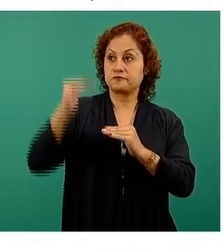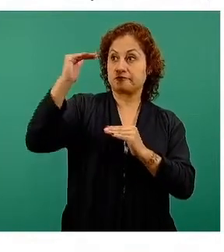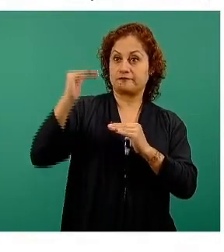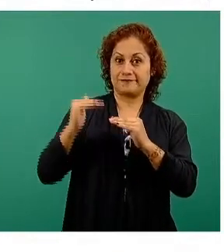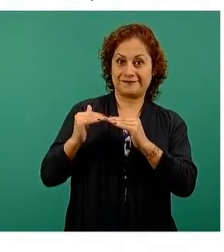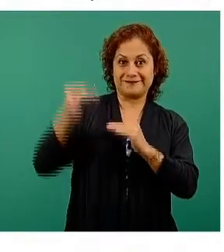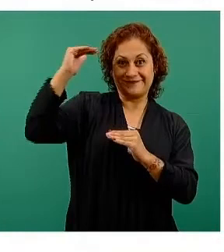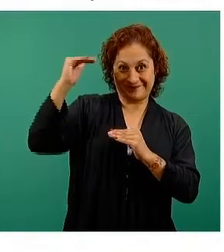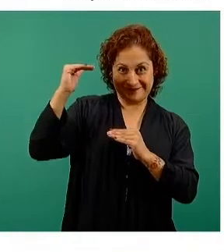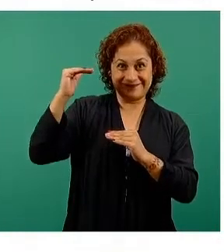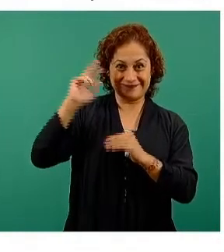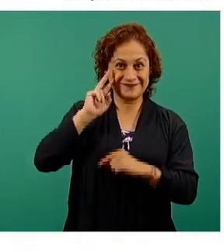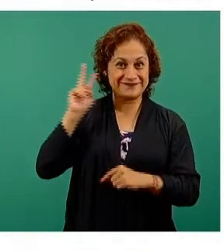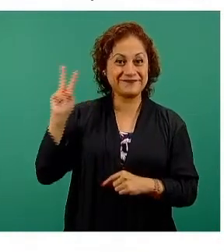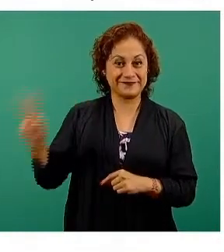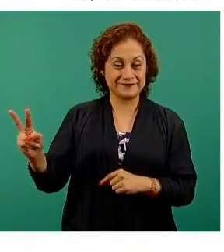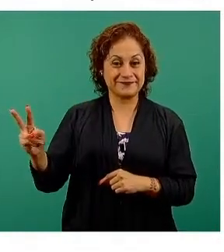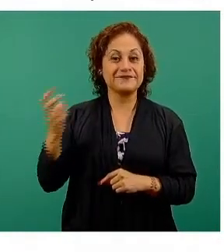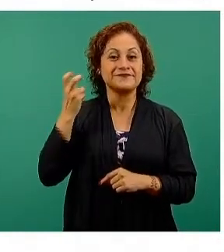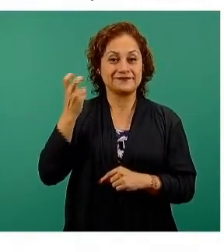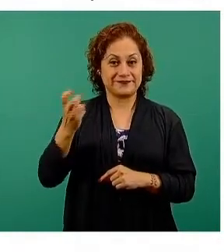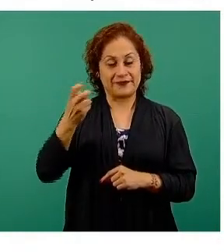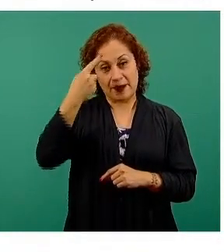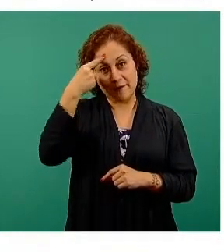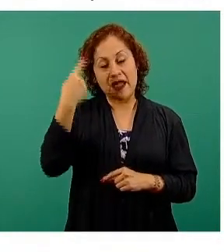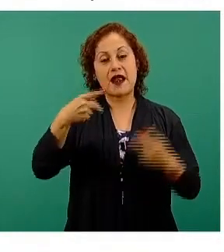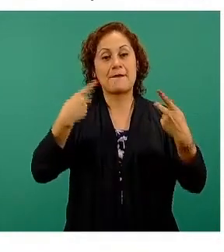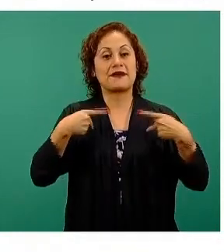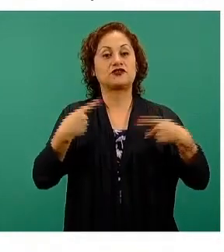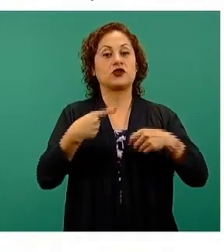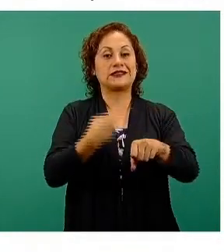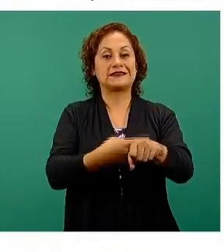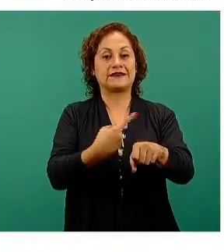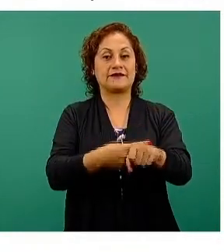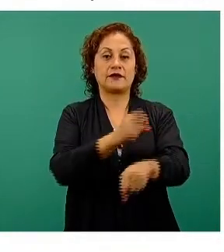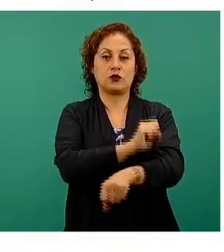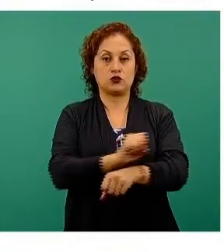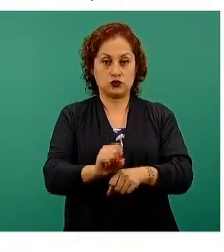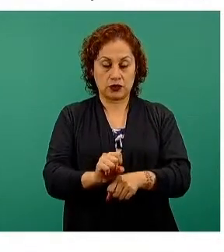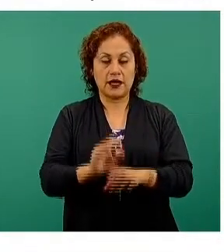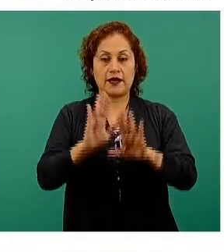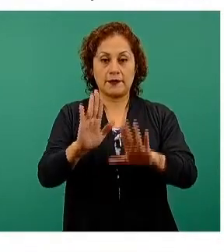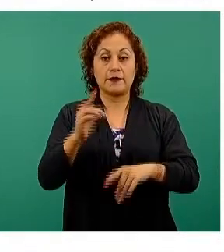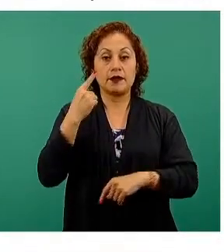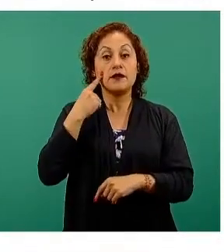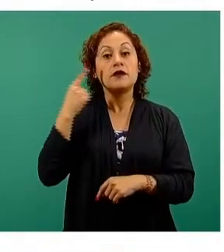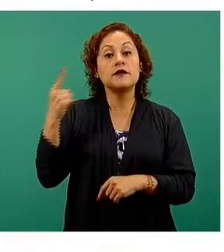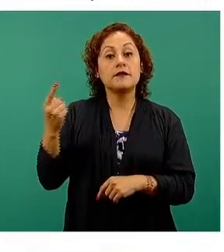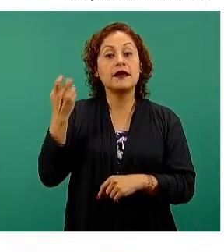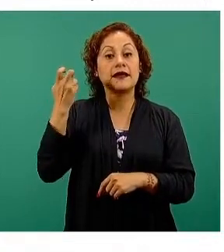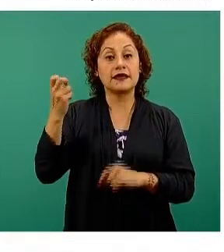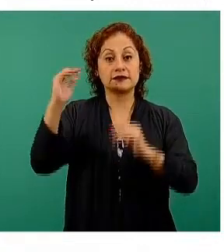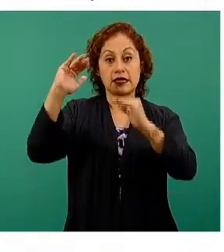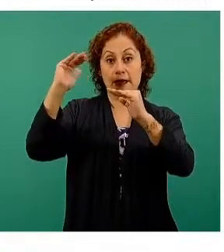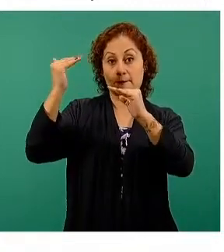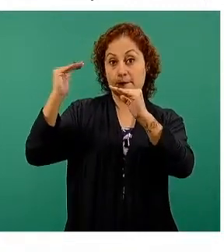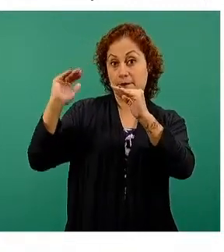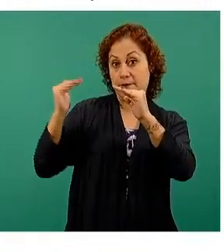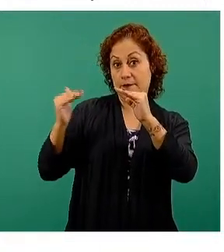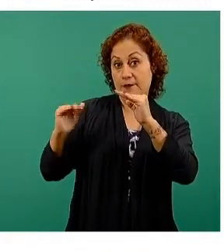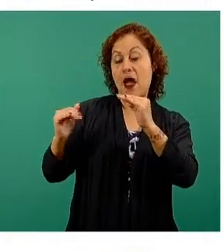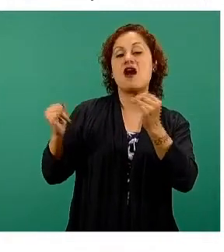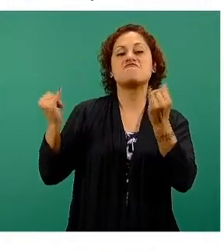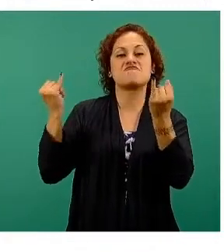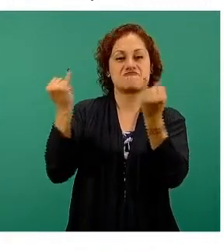en la hospitalización general, y también estamos viendo que el punto inferior aún de las hospitalizaciones estamos llegando